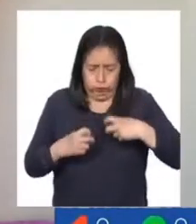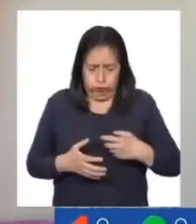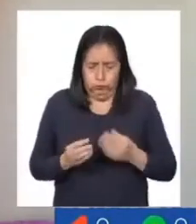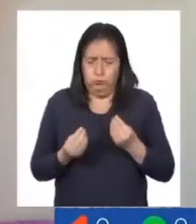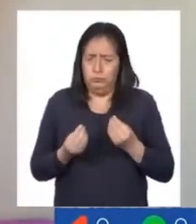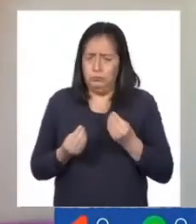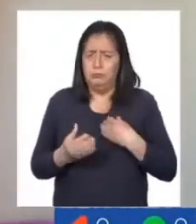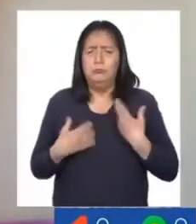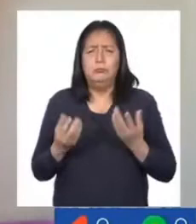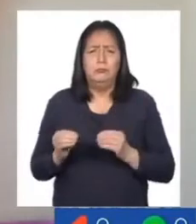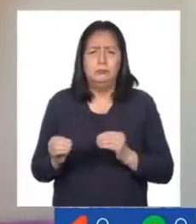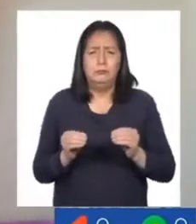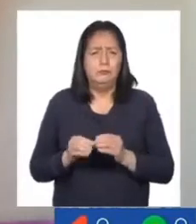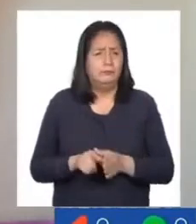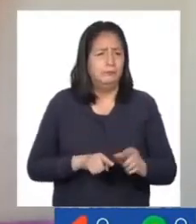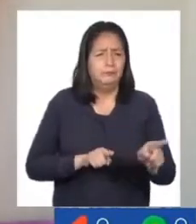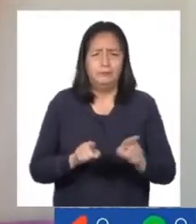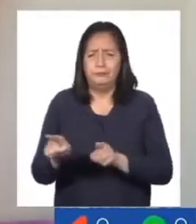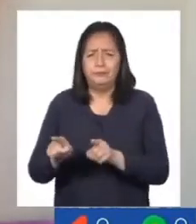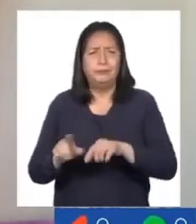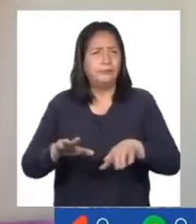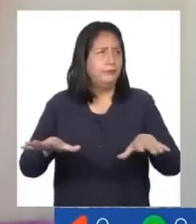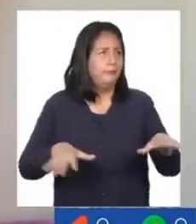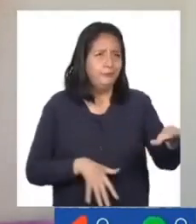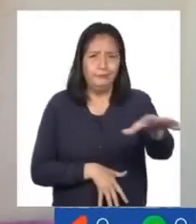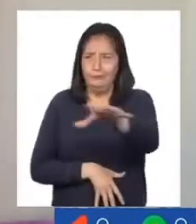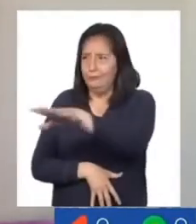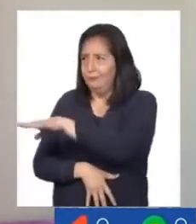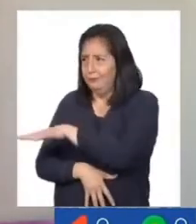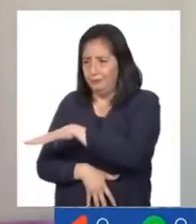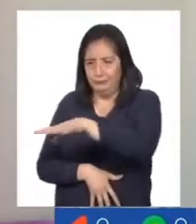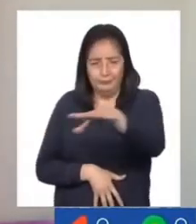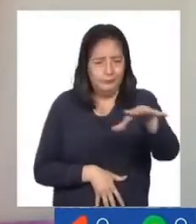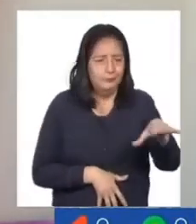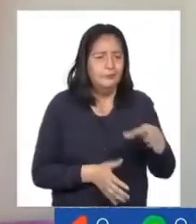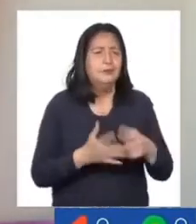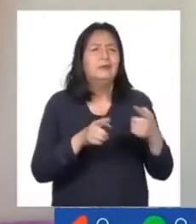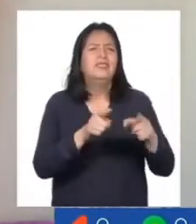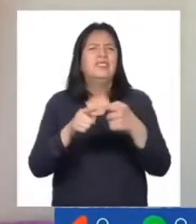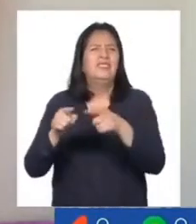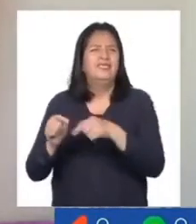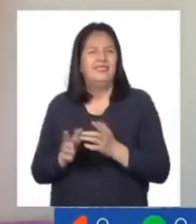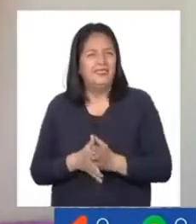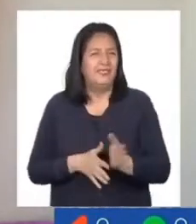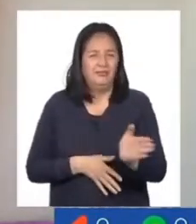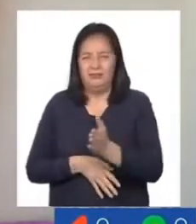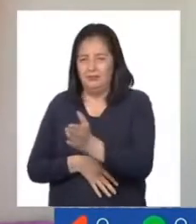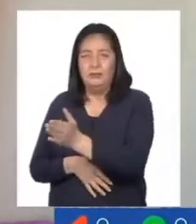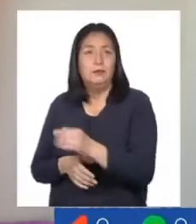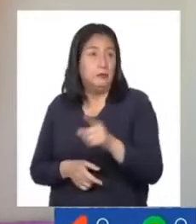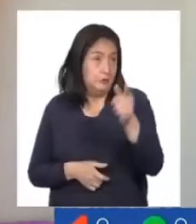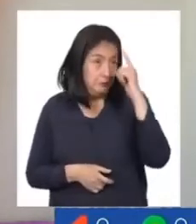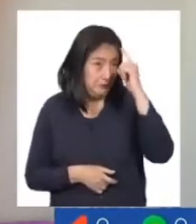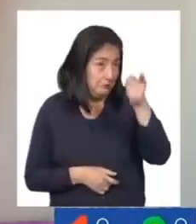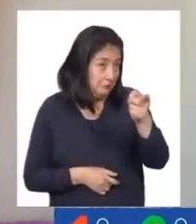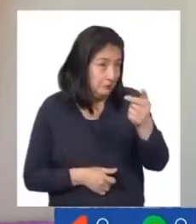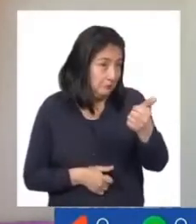nuestras posibilidades de movimiento en el espacio total, desplazándonos en distintas direcciones. ¿Qué les